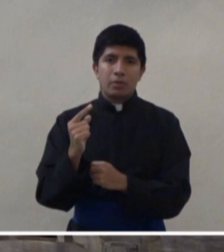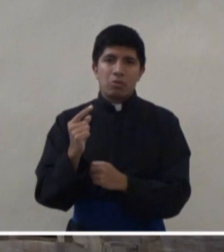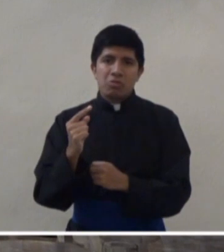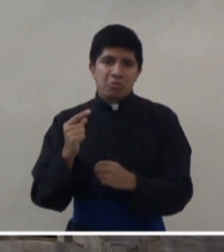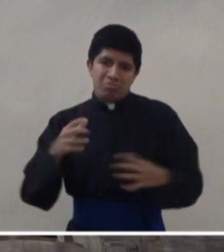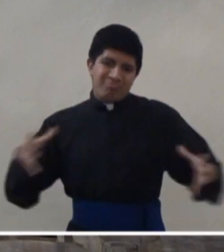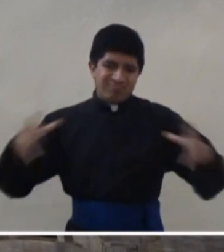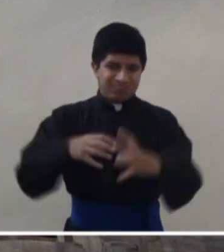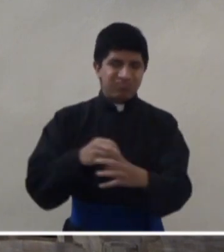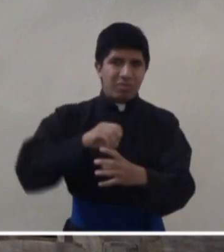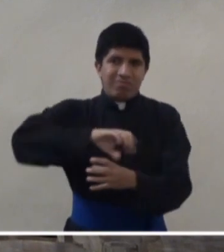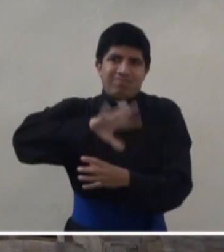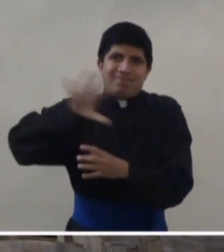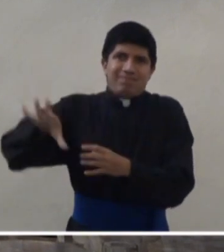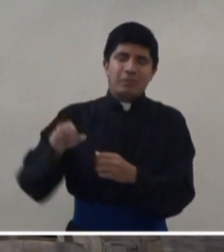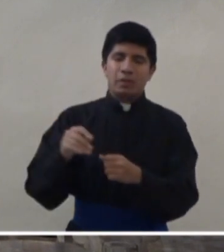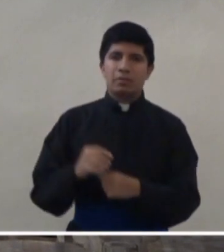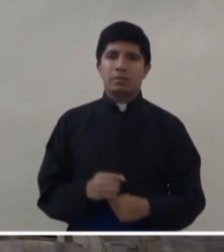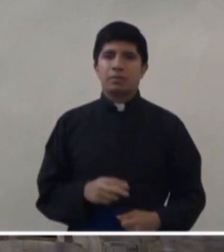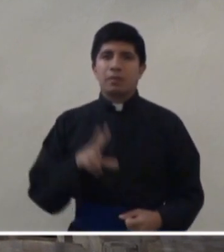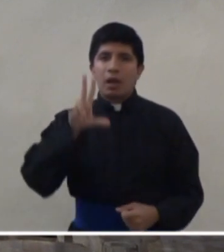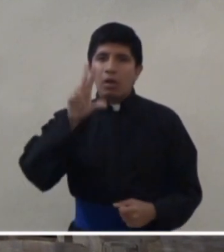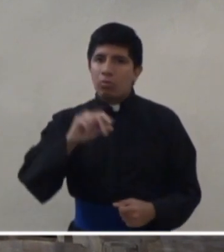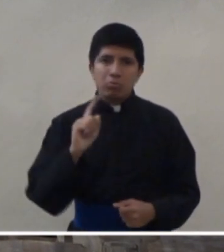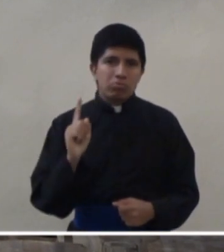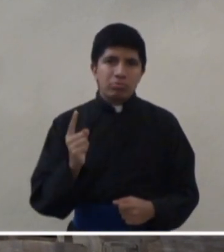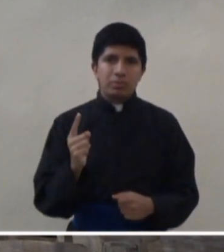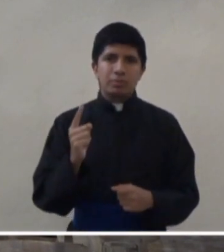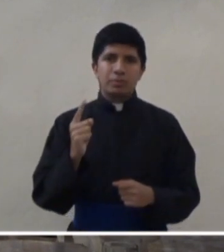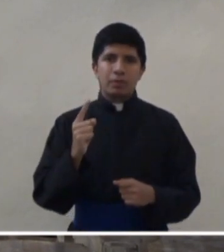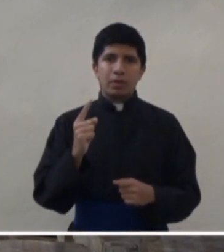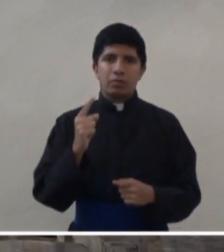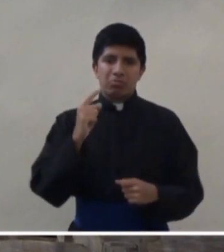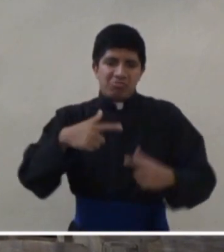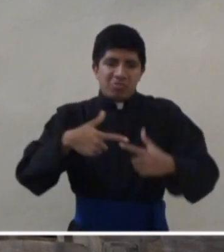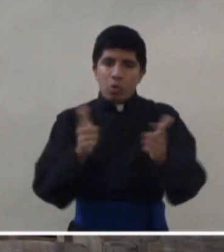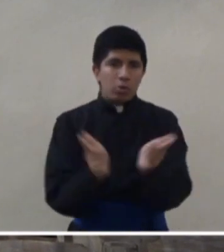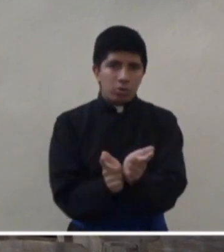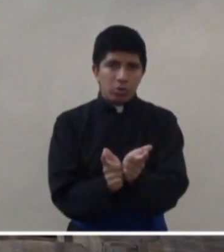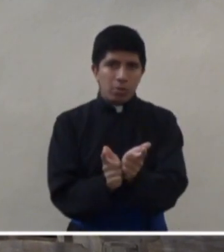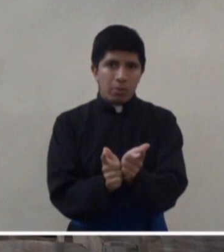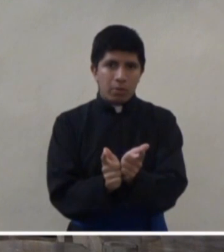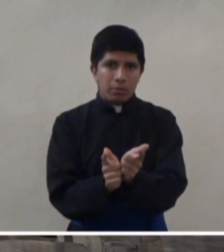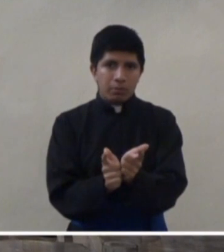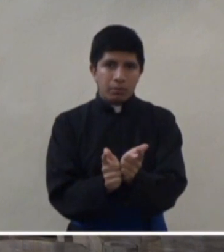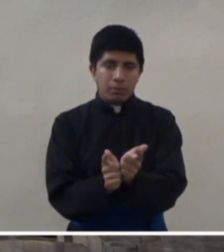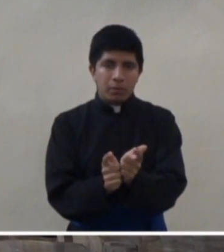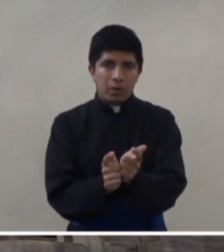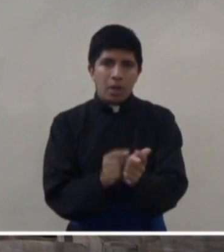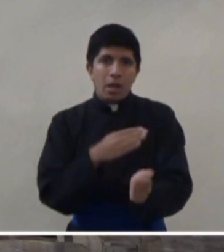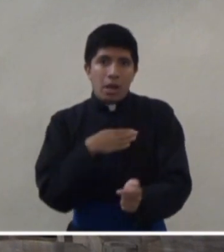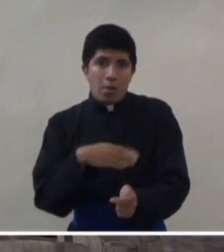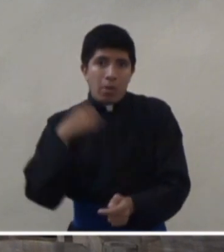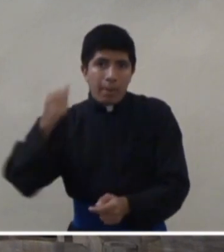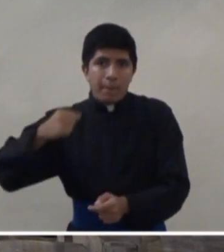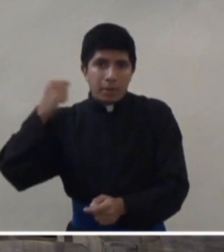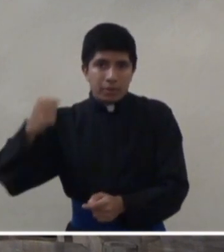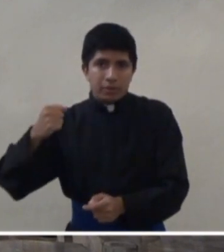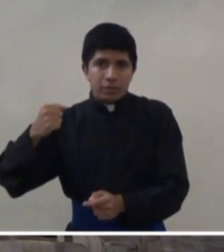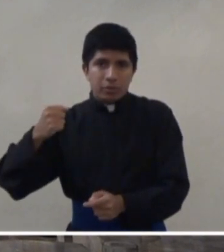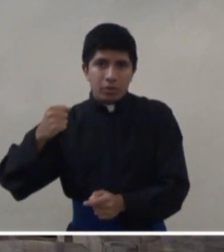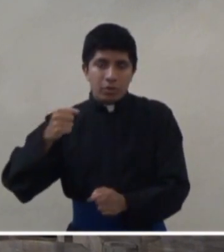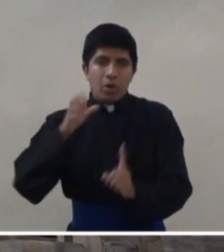montón. No es, ahora sí, un grupo, sino el buen pastor